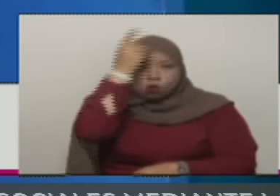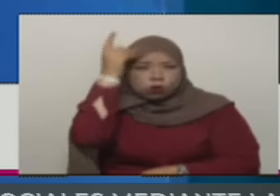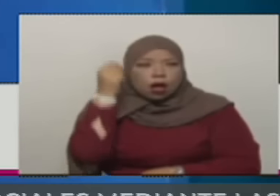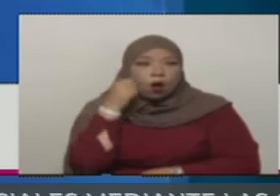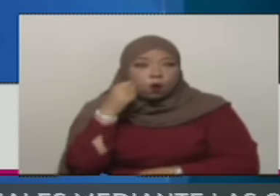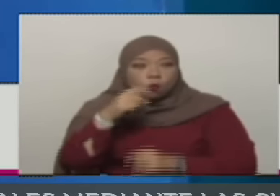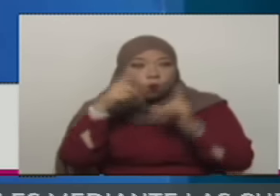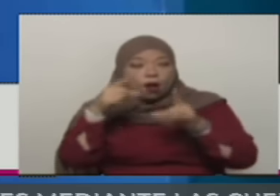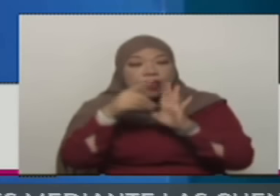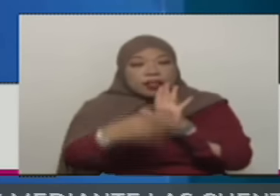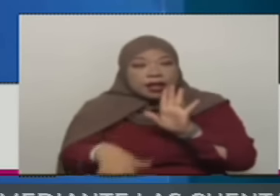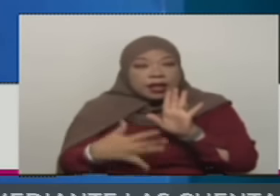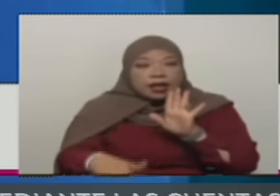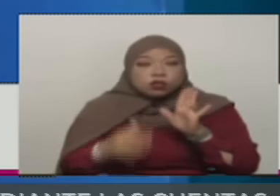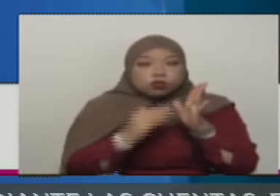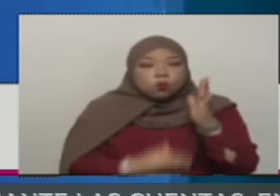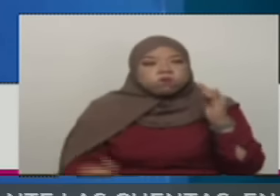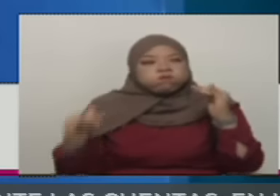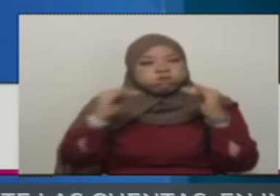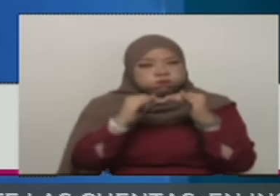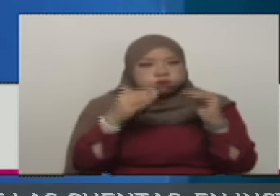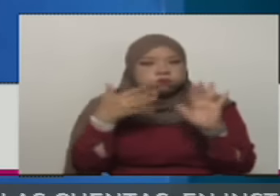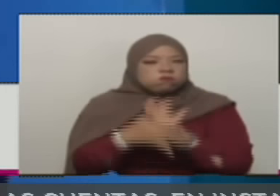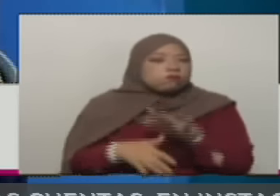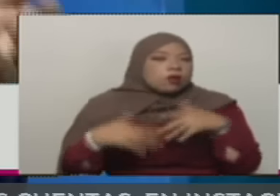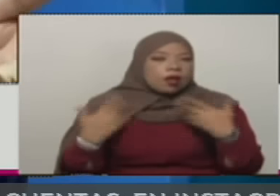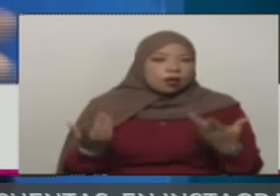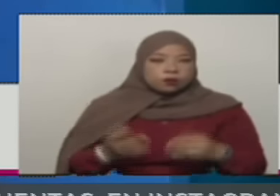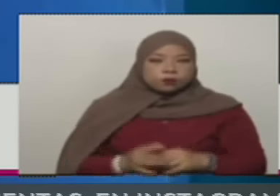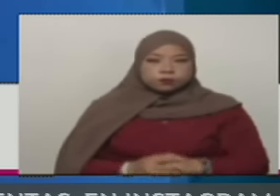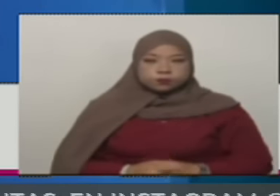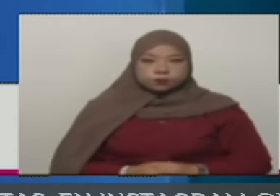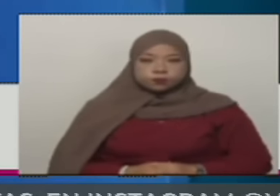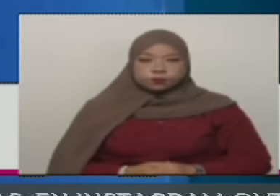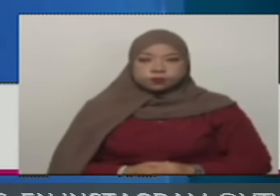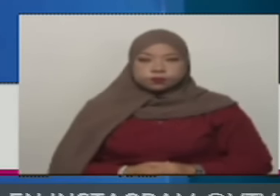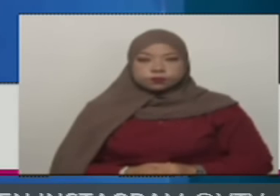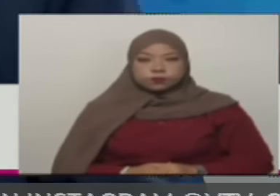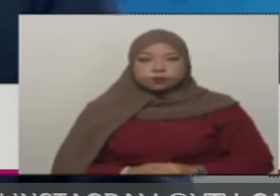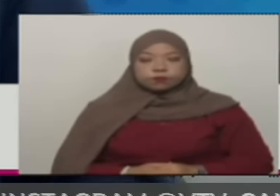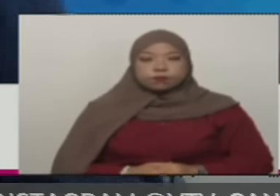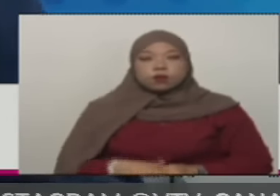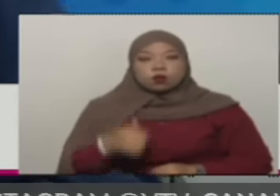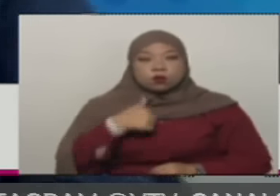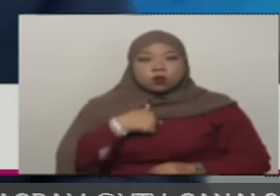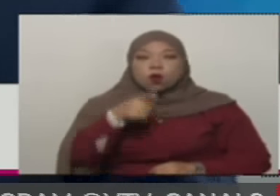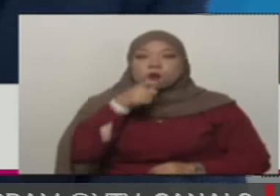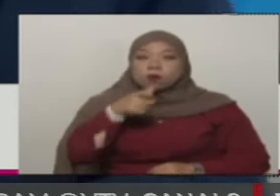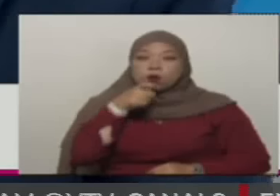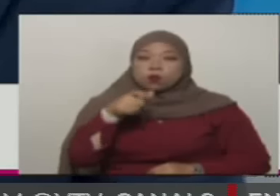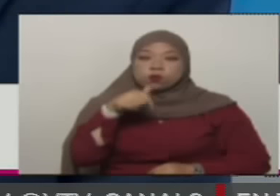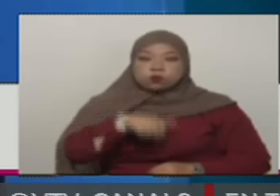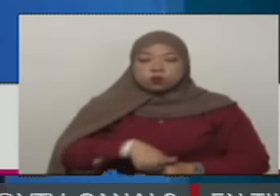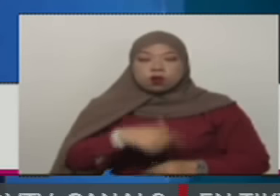al derecho también. Ahora, yo ya les pregunté a ustedes. Y usted, ahora le responde usted ahora también.